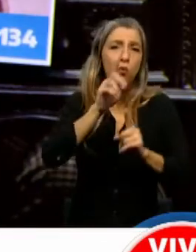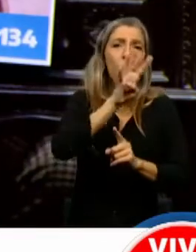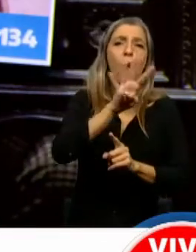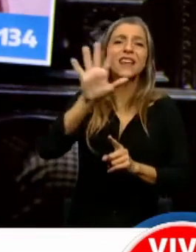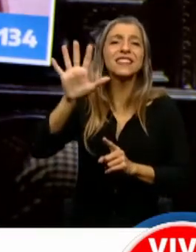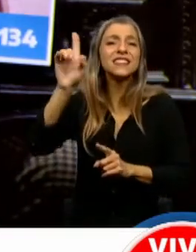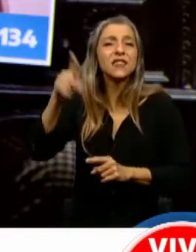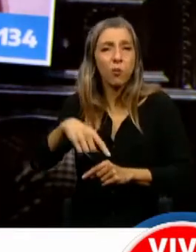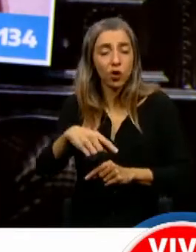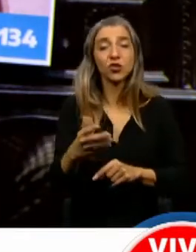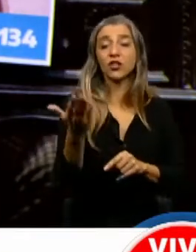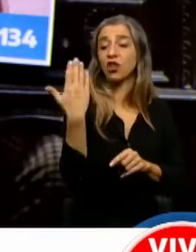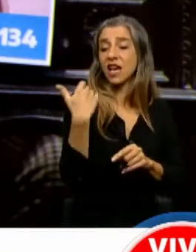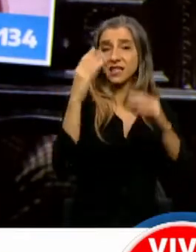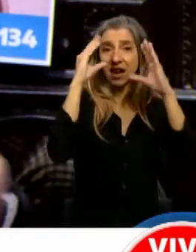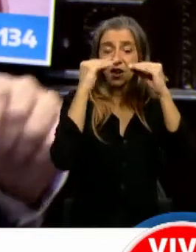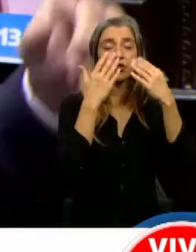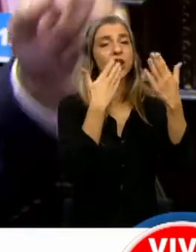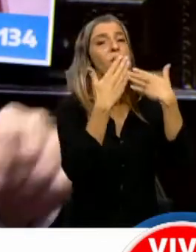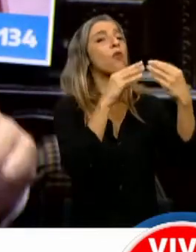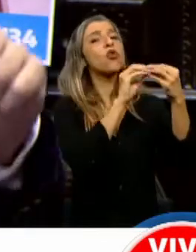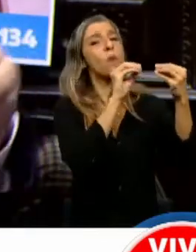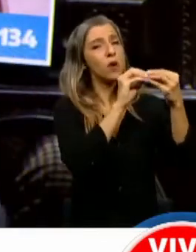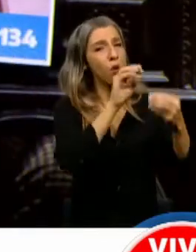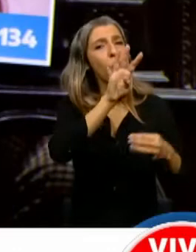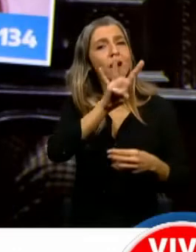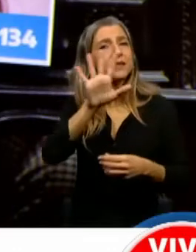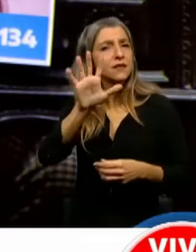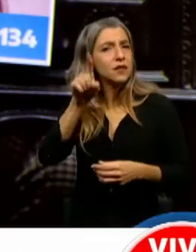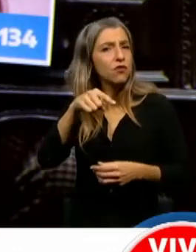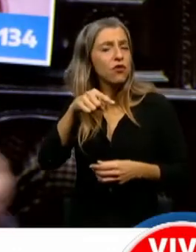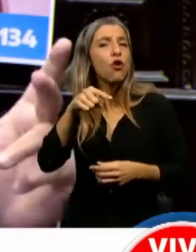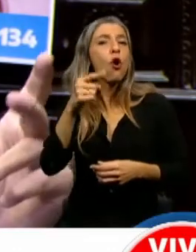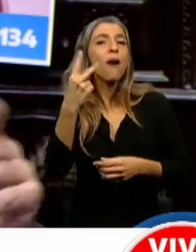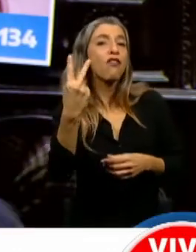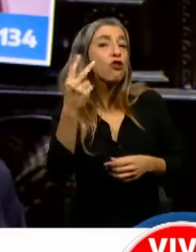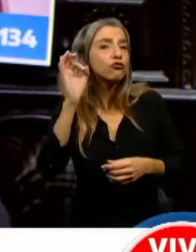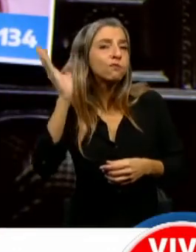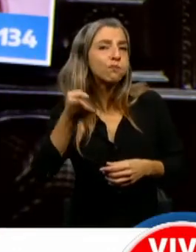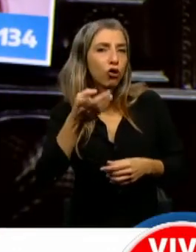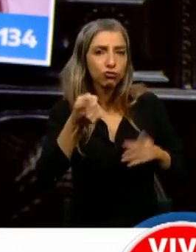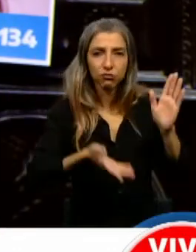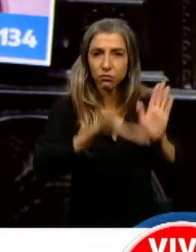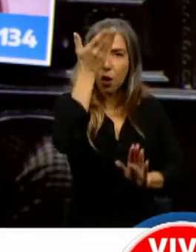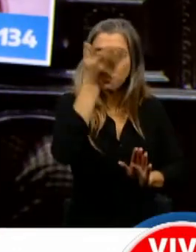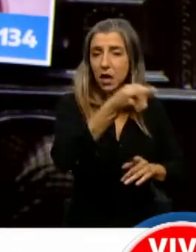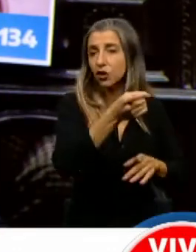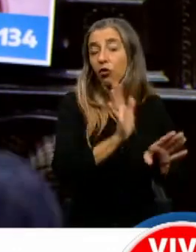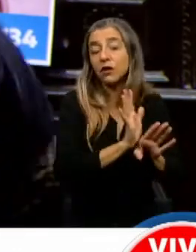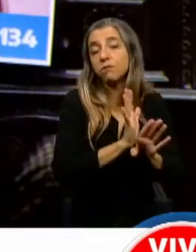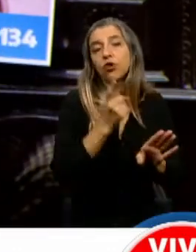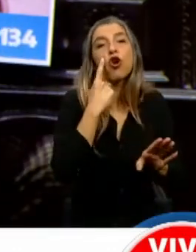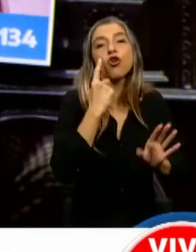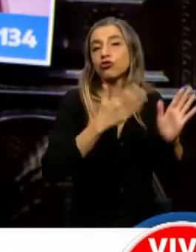Y hasta anoche hablamos con un compañero, el 45,2%, lo que conozco yo es la paritaria más alta hasta el